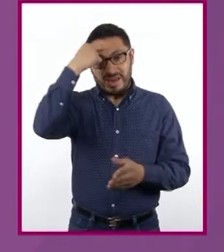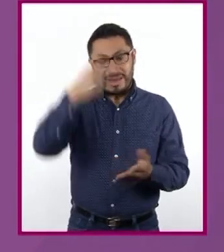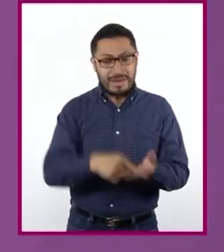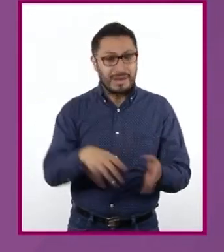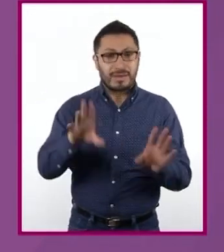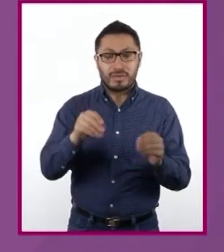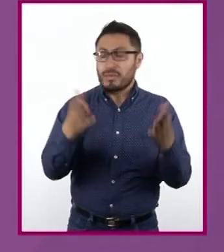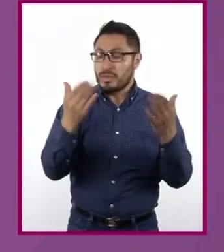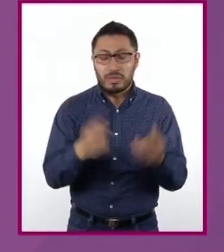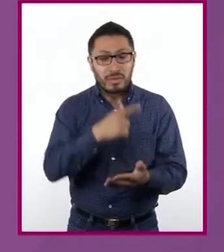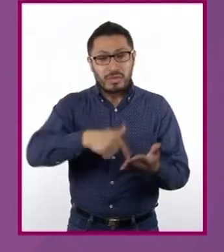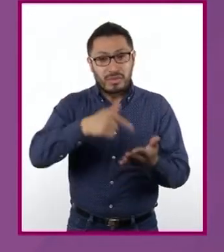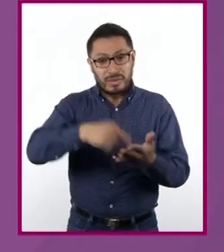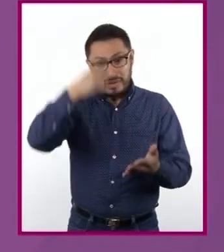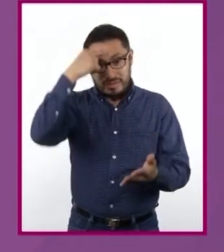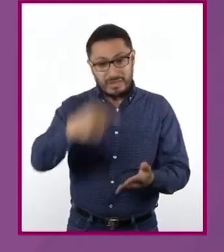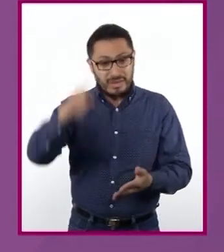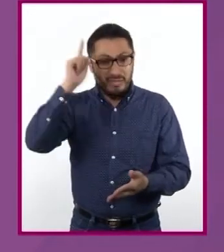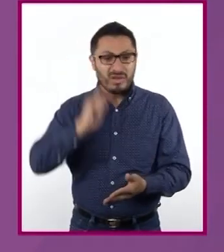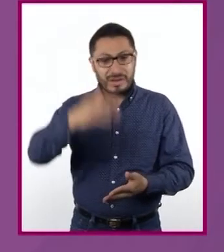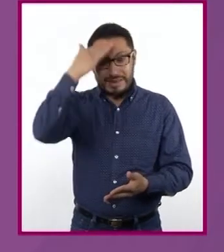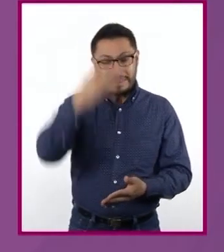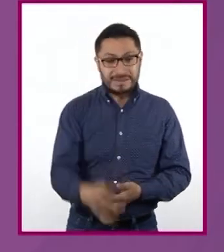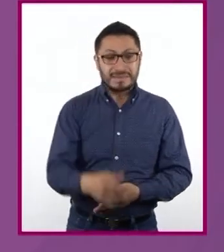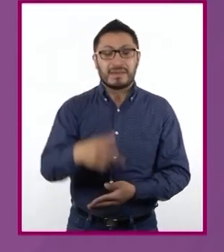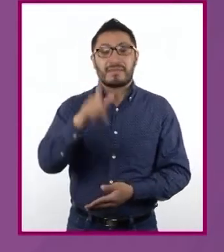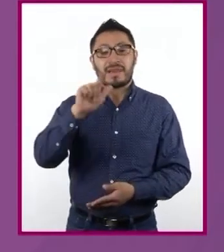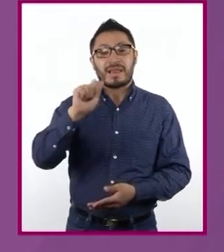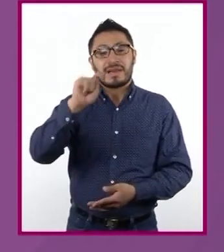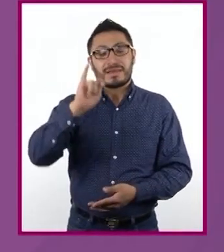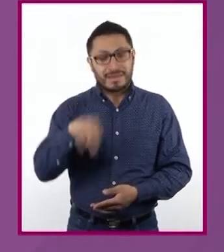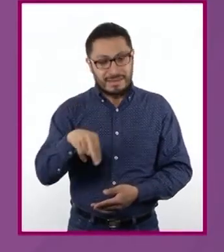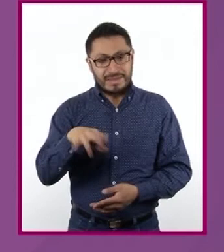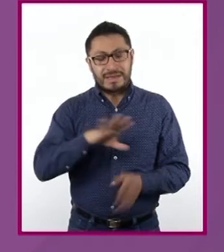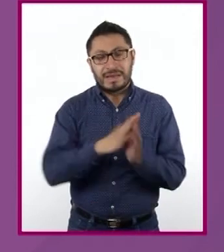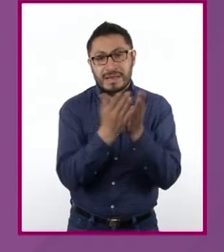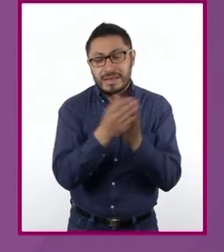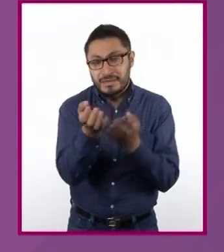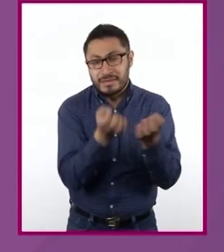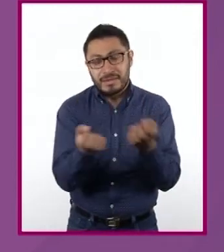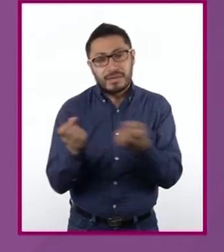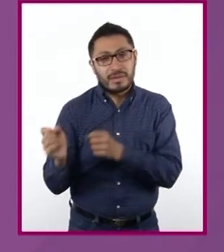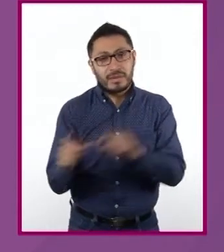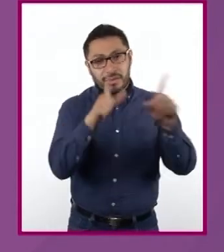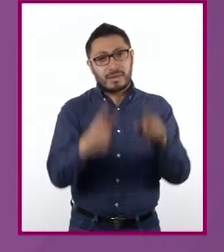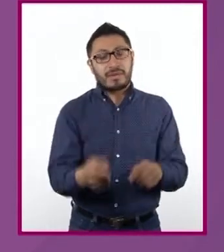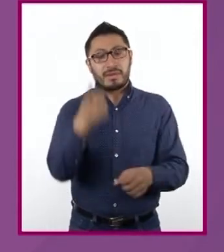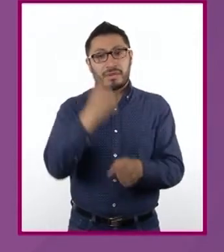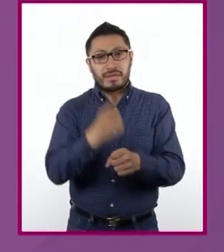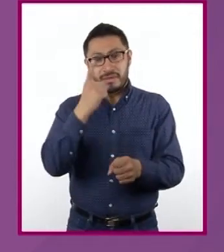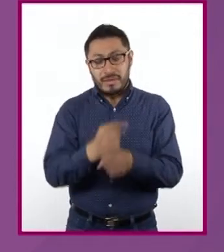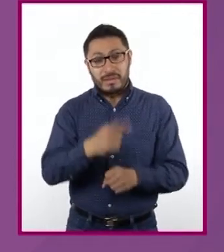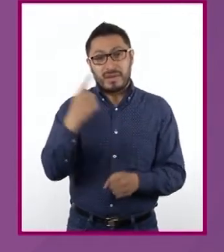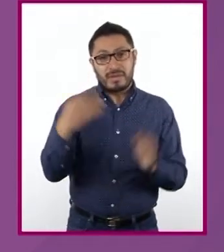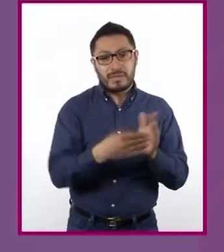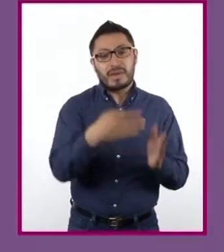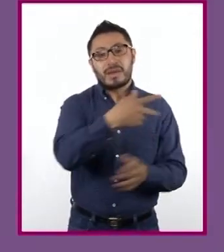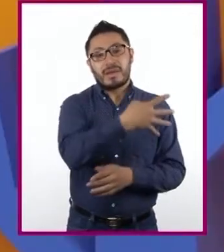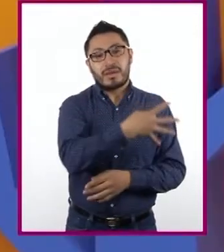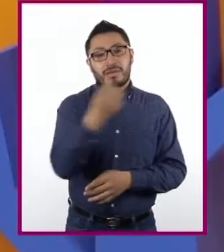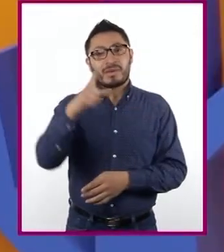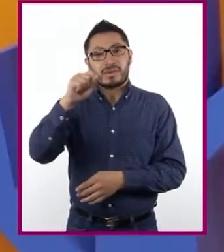lugar, en Mujer que sabe latín, libro de ensayos publicado por primera vez en